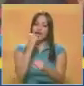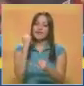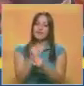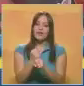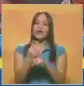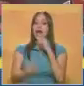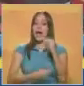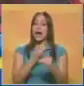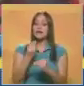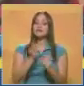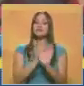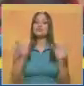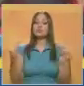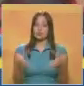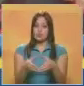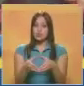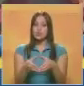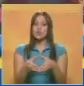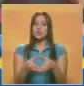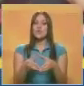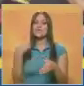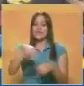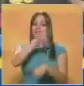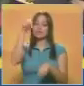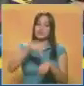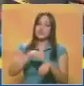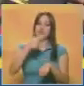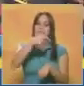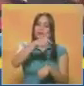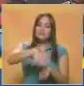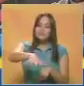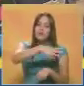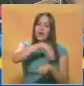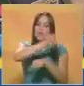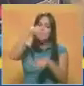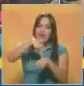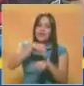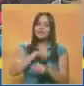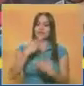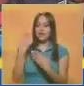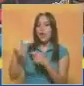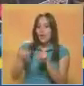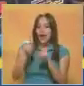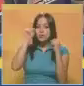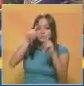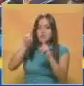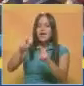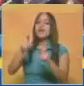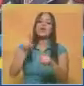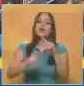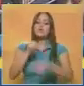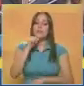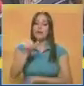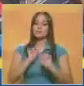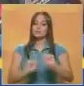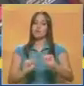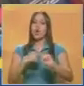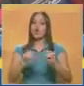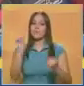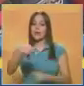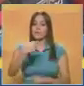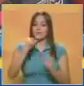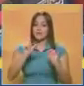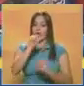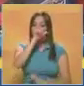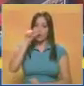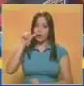viene realizando conjuntamente el Comando Nacional Guardia del Pueblo con la Dirección de Prevención del Delito y así como también la Oficina Nacional